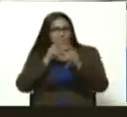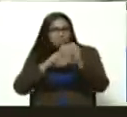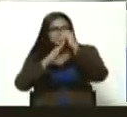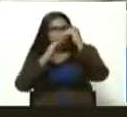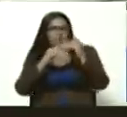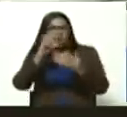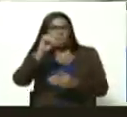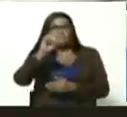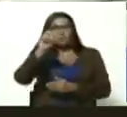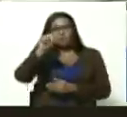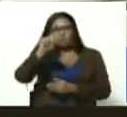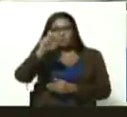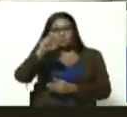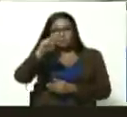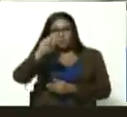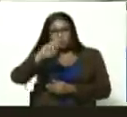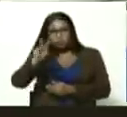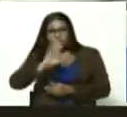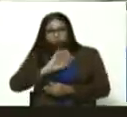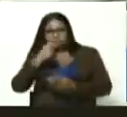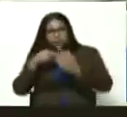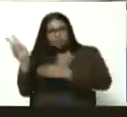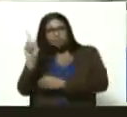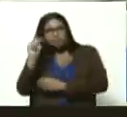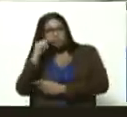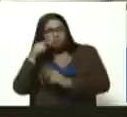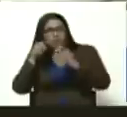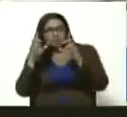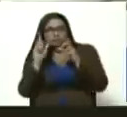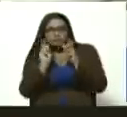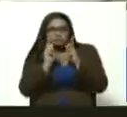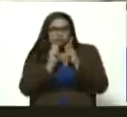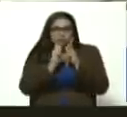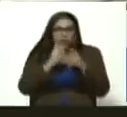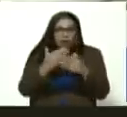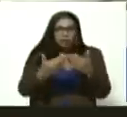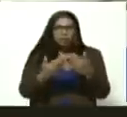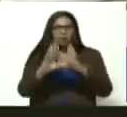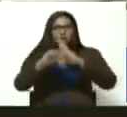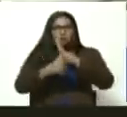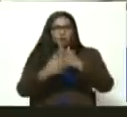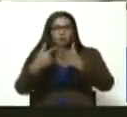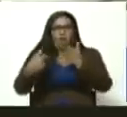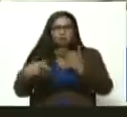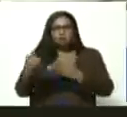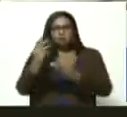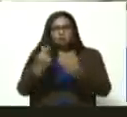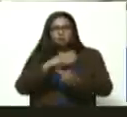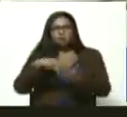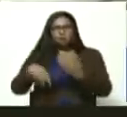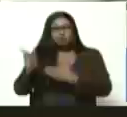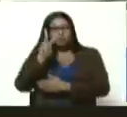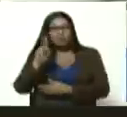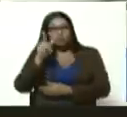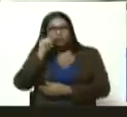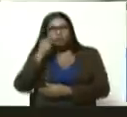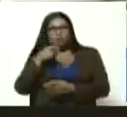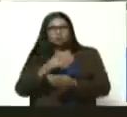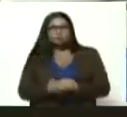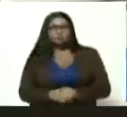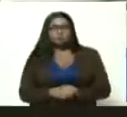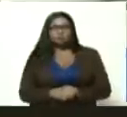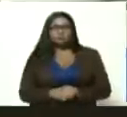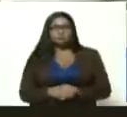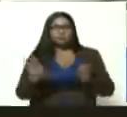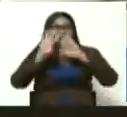monómero este se le pone el mundo pequeño los que estaban robando el dinero los venezolanos cuando llegó el mundo pequeño